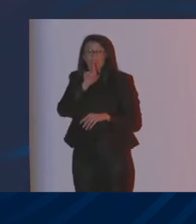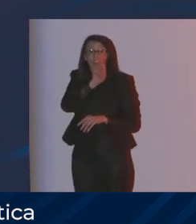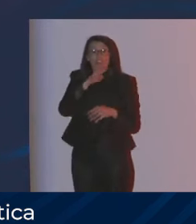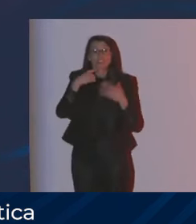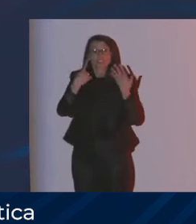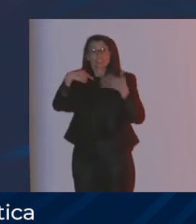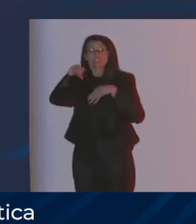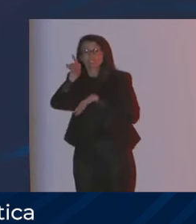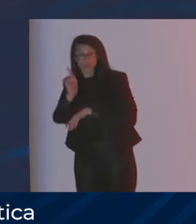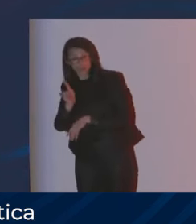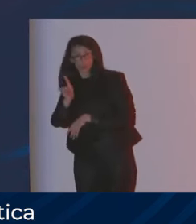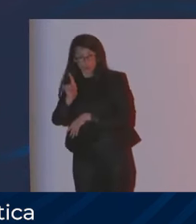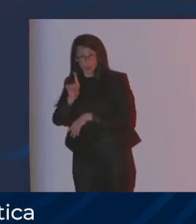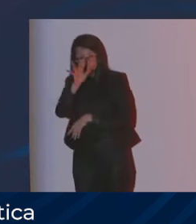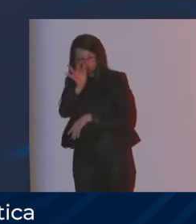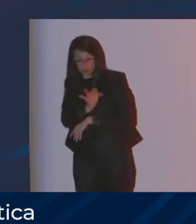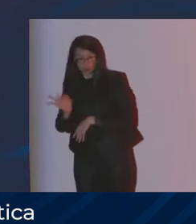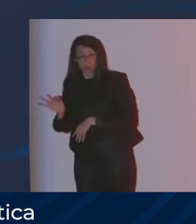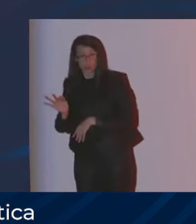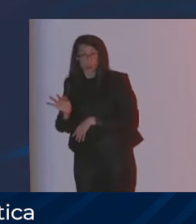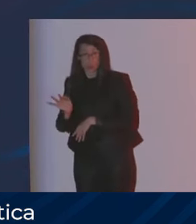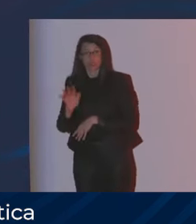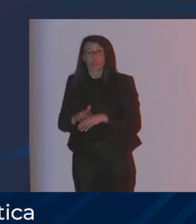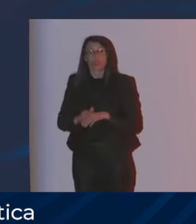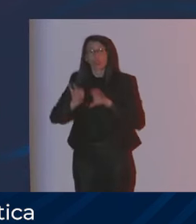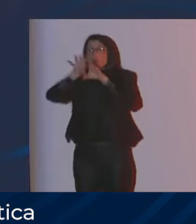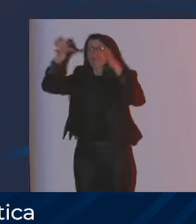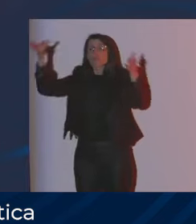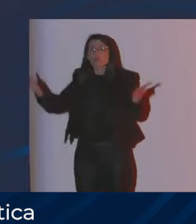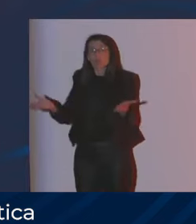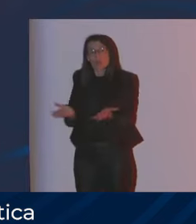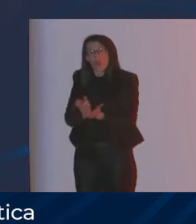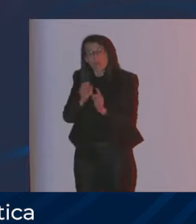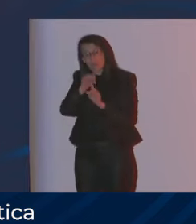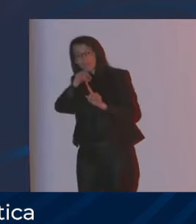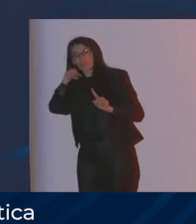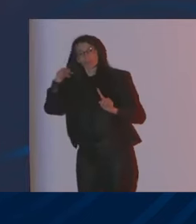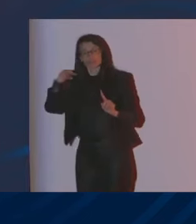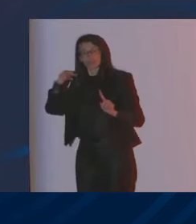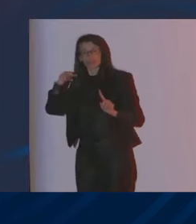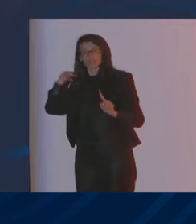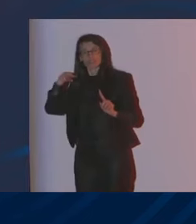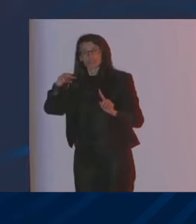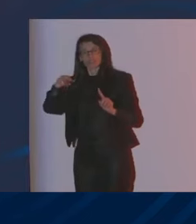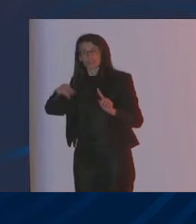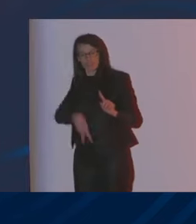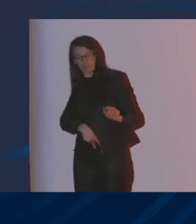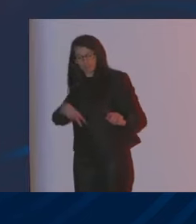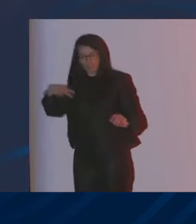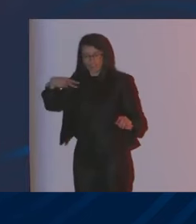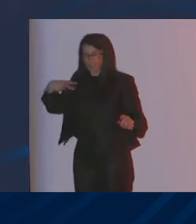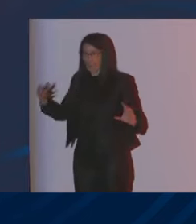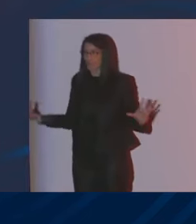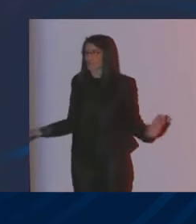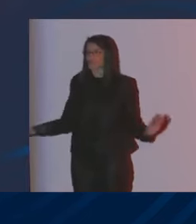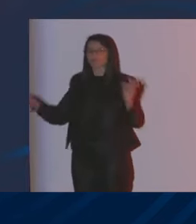161. Universalidad nos ayuda a mirar todo desde una óptica más global y nos